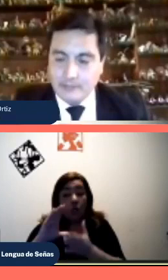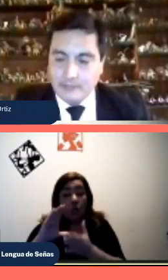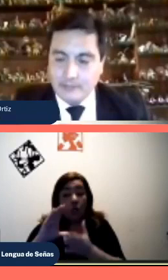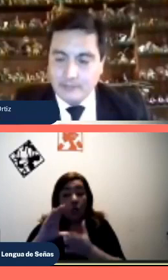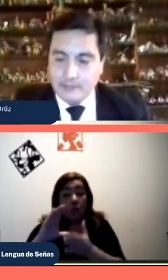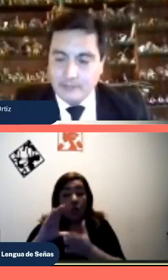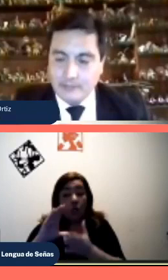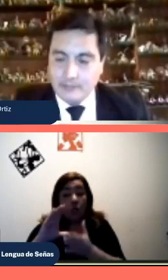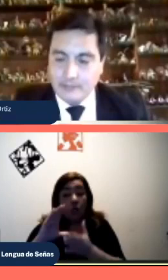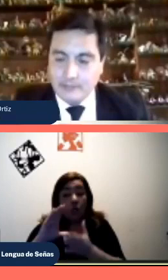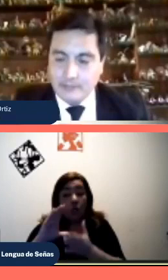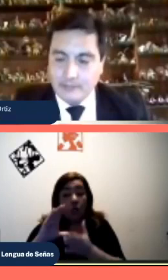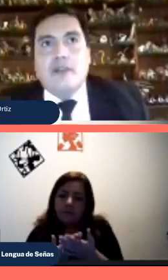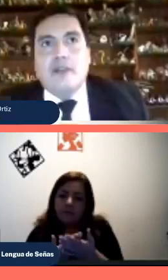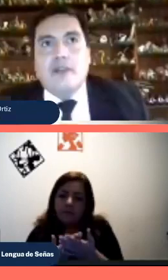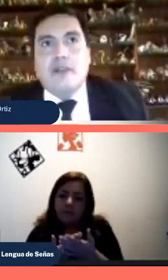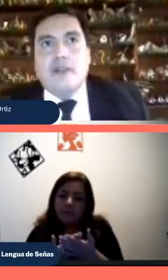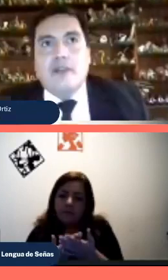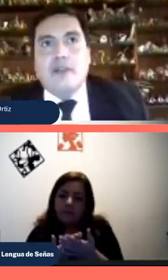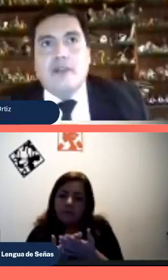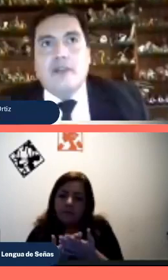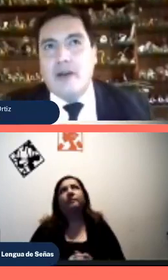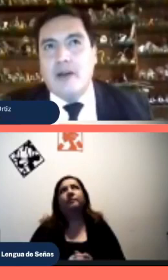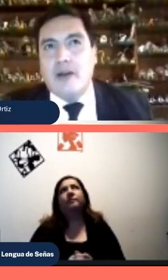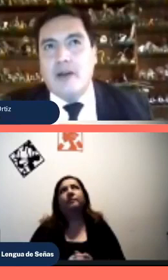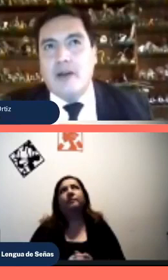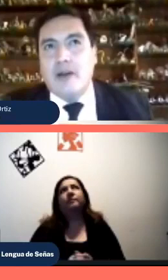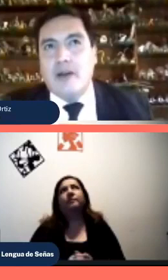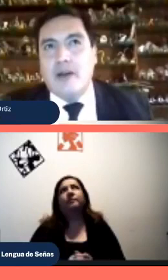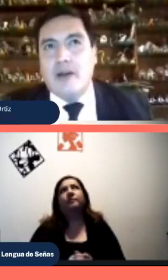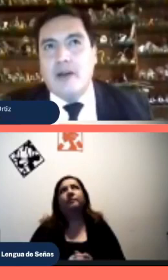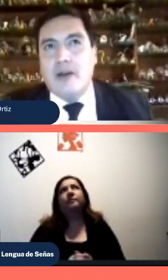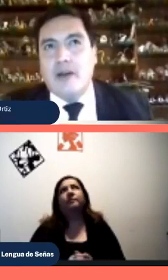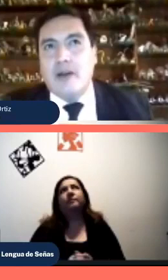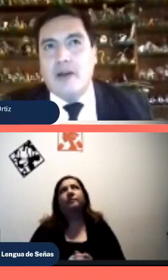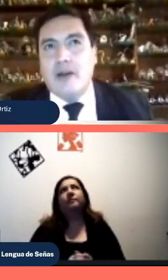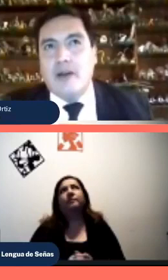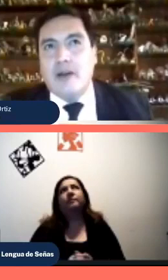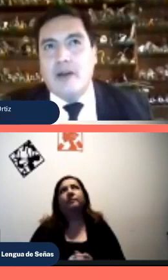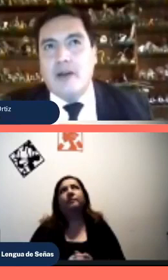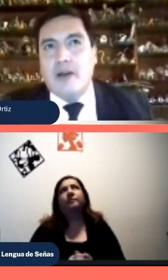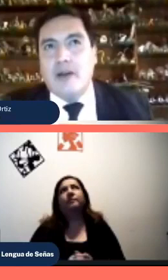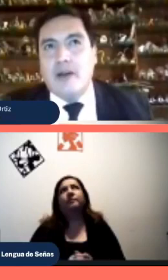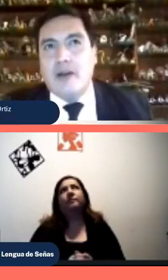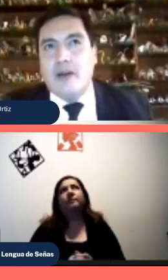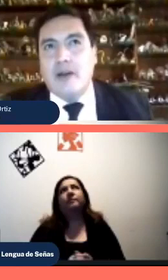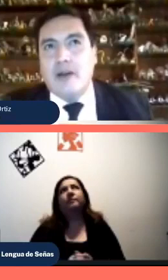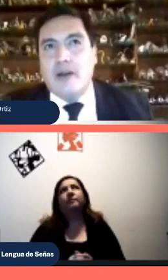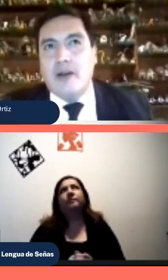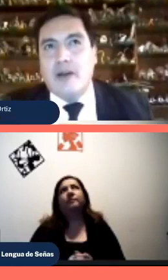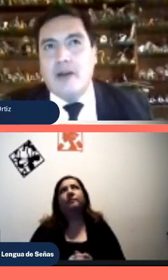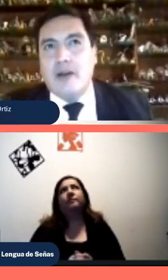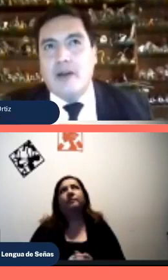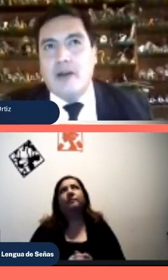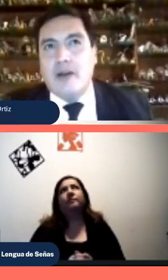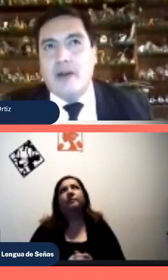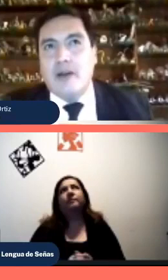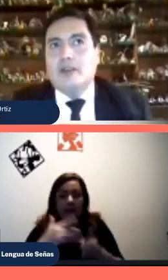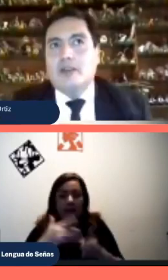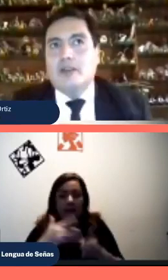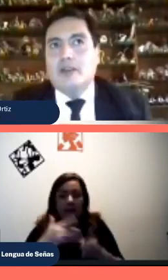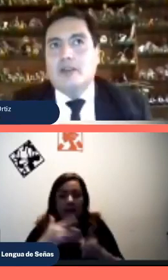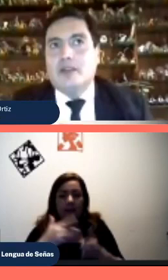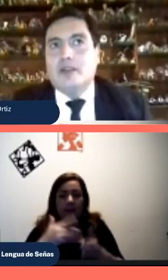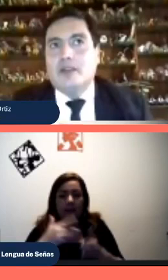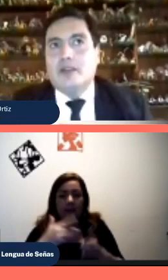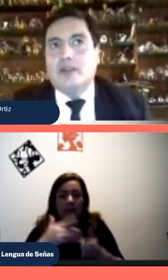Chilesaurio es un animal que tiene aproximadamente 147 millones de años. ¿Ya? Es